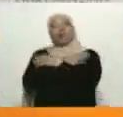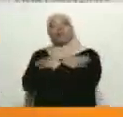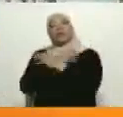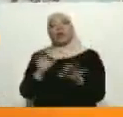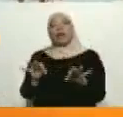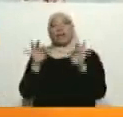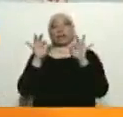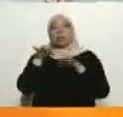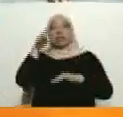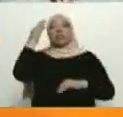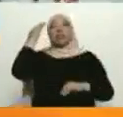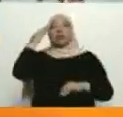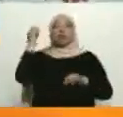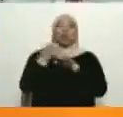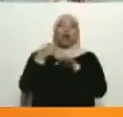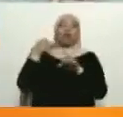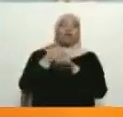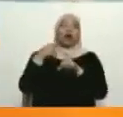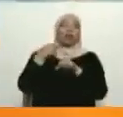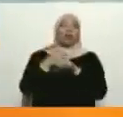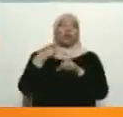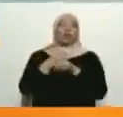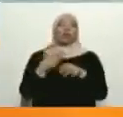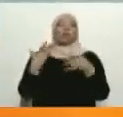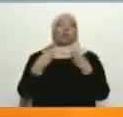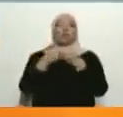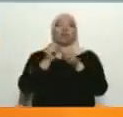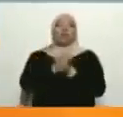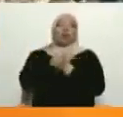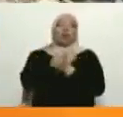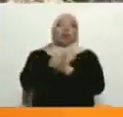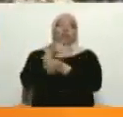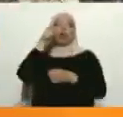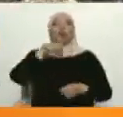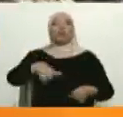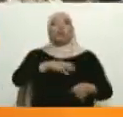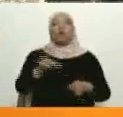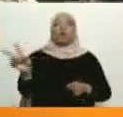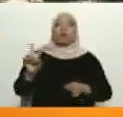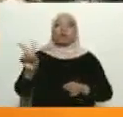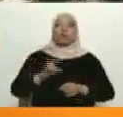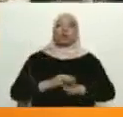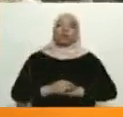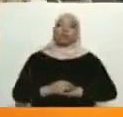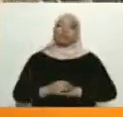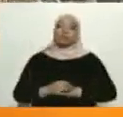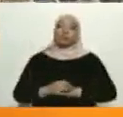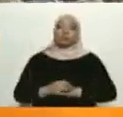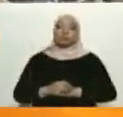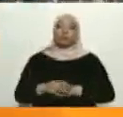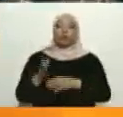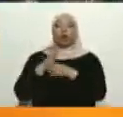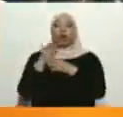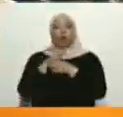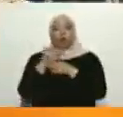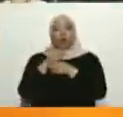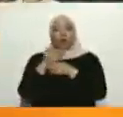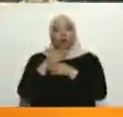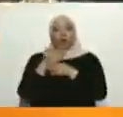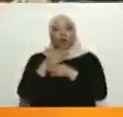sabemos que estaban trabajando pero trabajando con mucho amor por el pueblo venezolano bueno hemos compartido